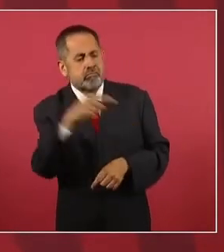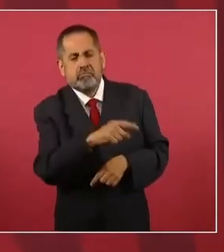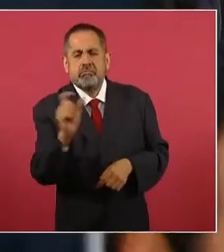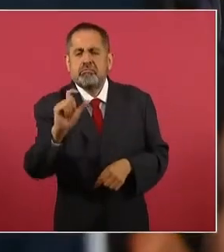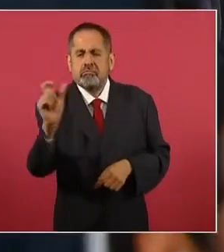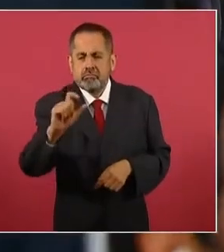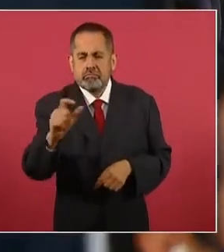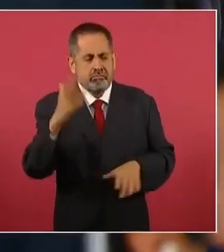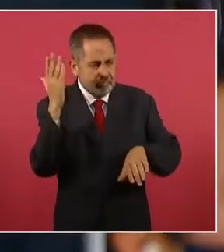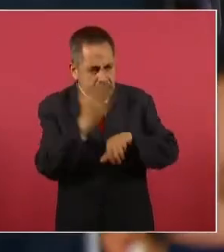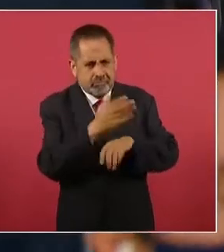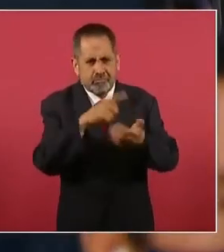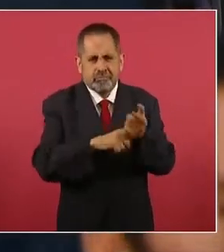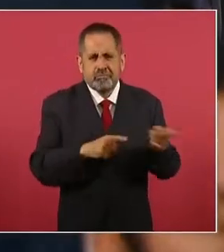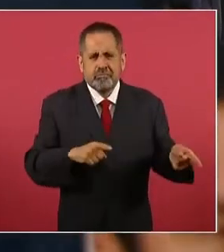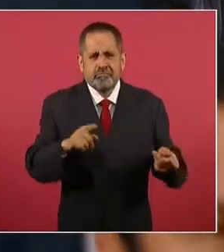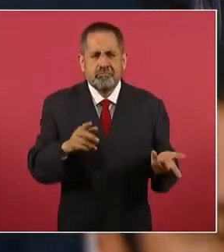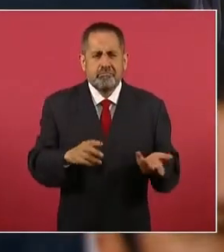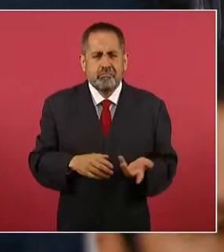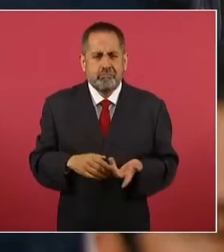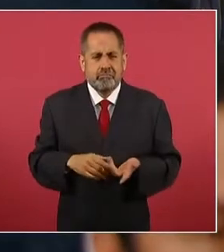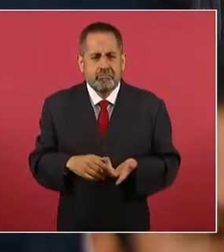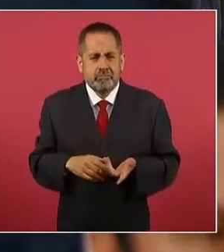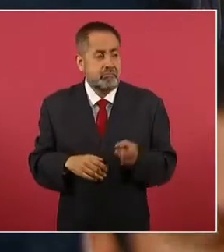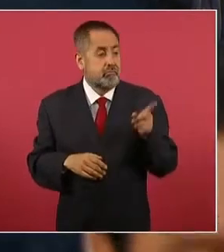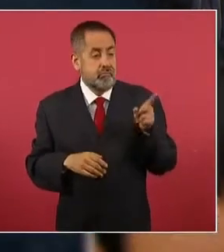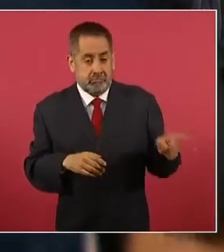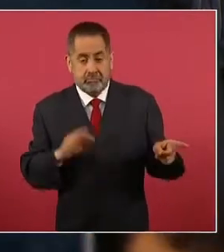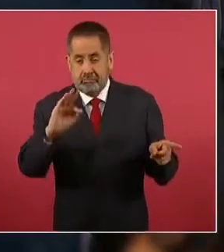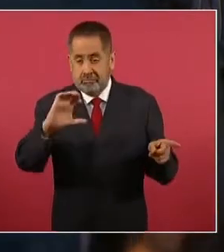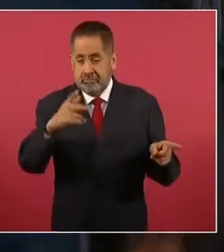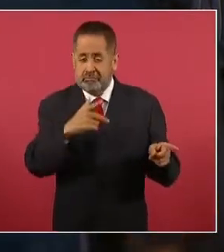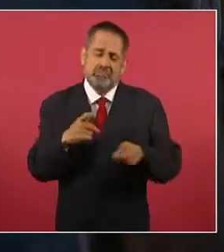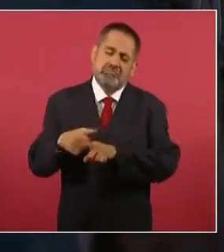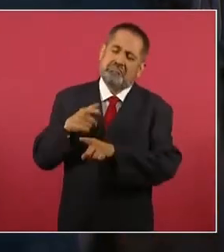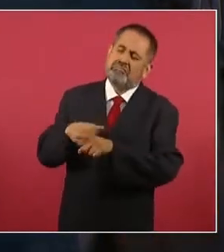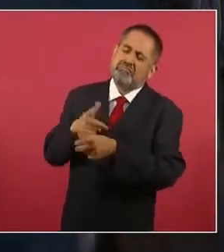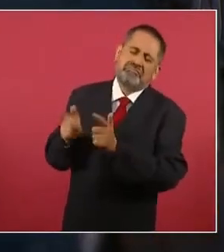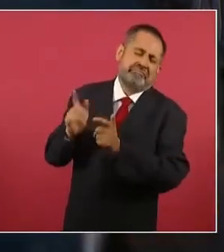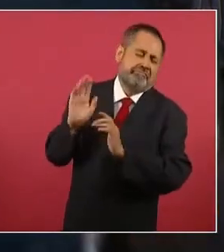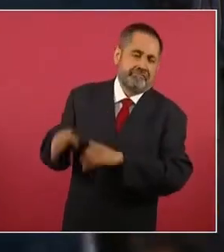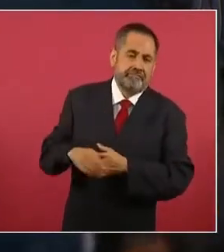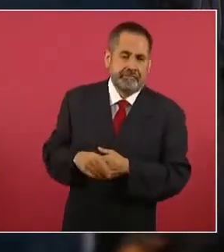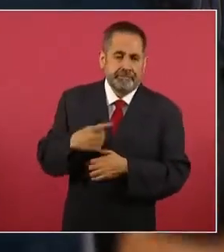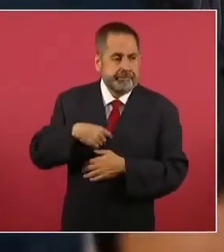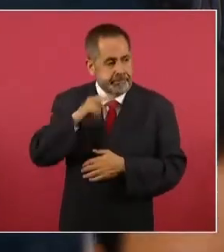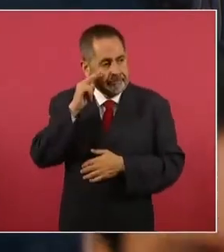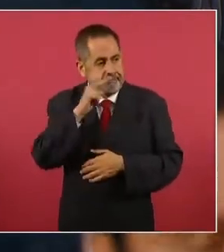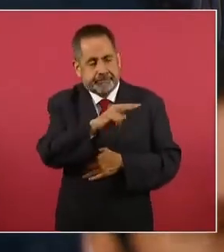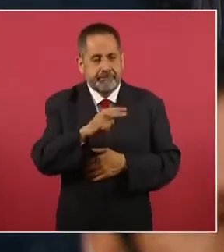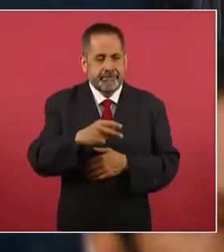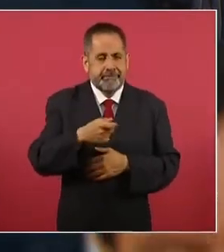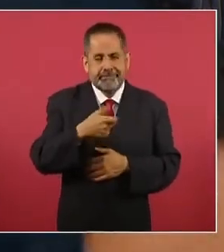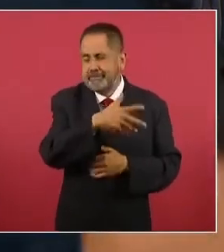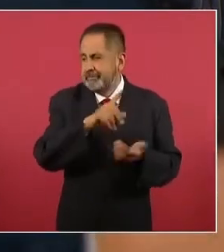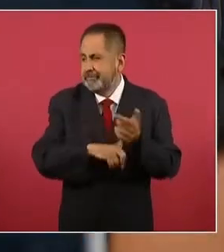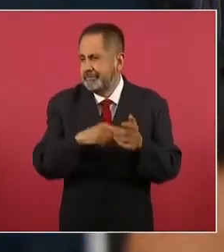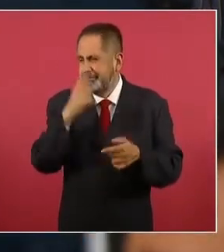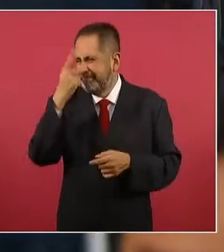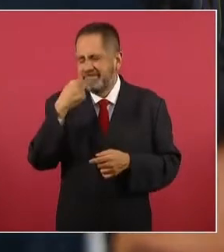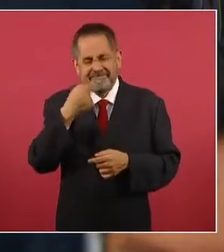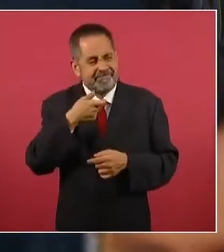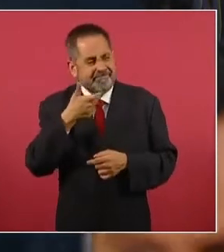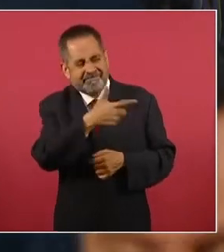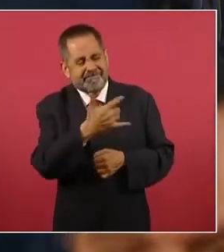Este es un punto. Él sigue en un tema tan de burla que ya muchos lo vemos con el rostro de la muerte, el rostro de un